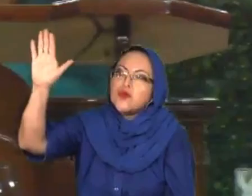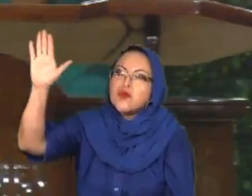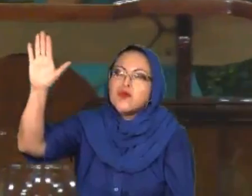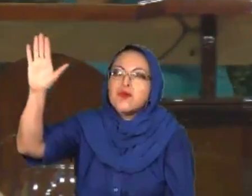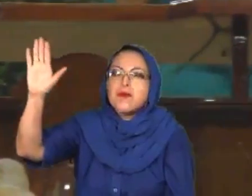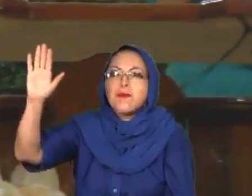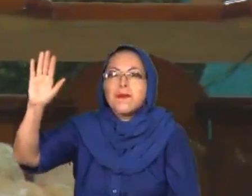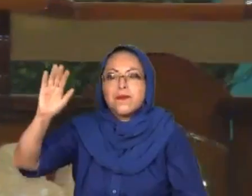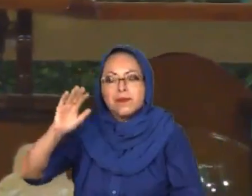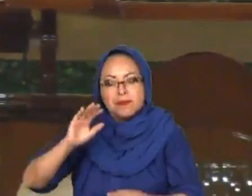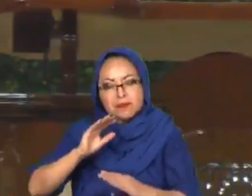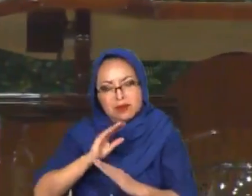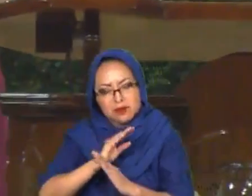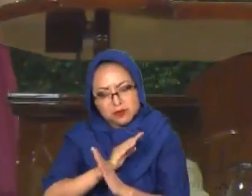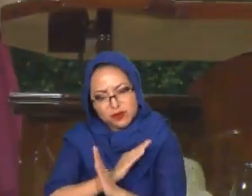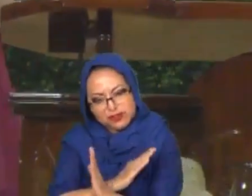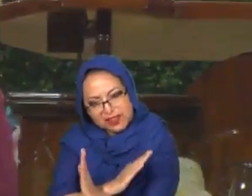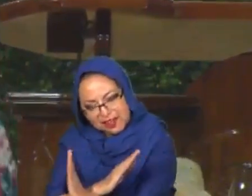Adoramos,